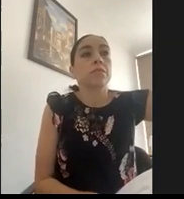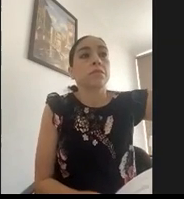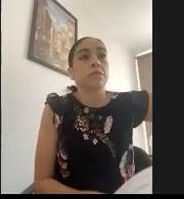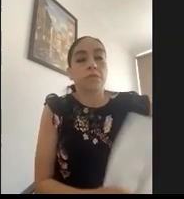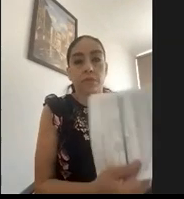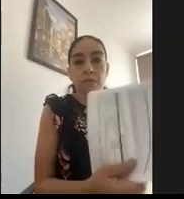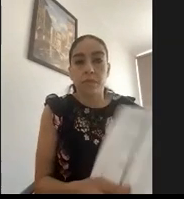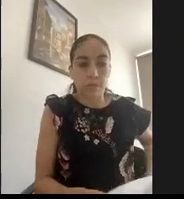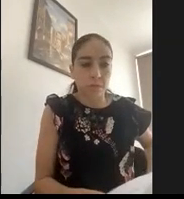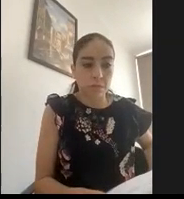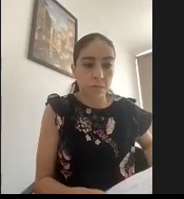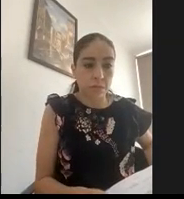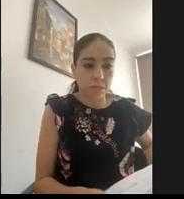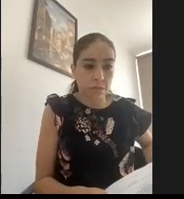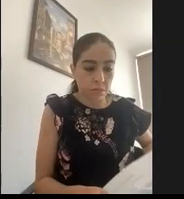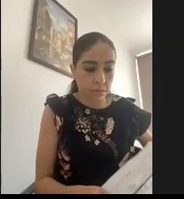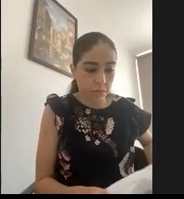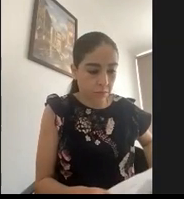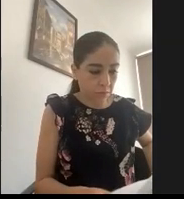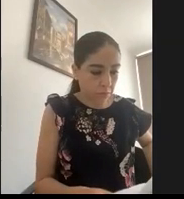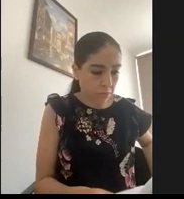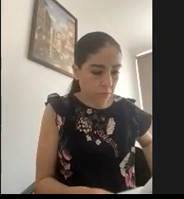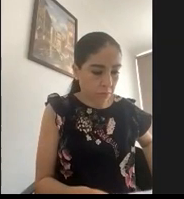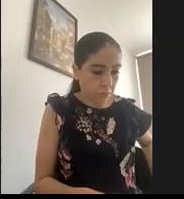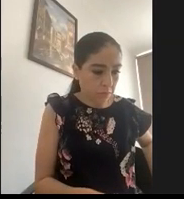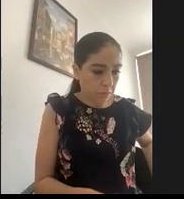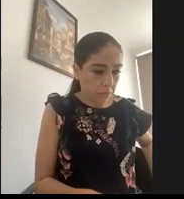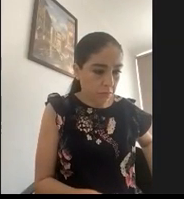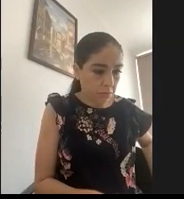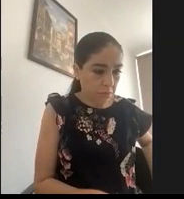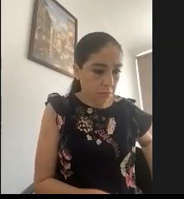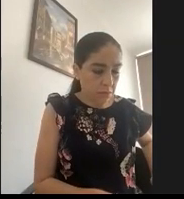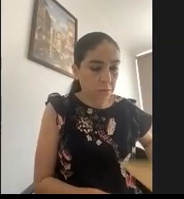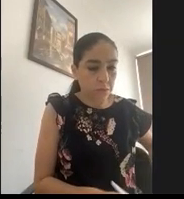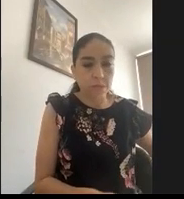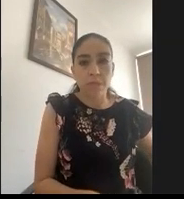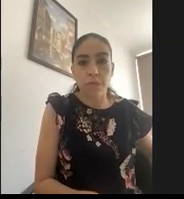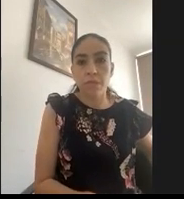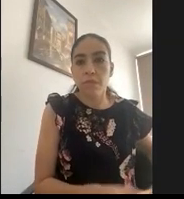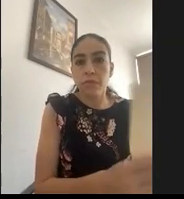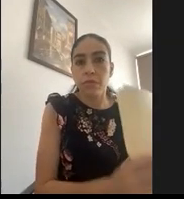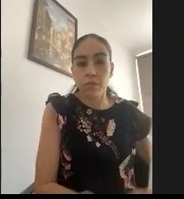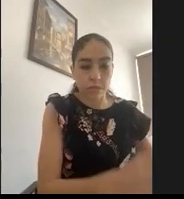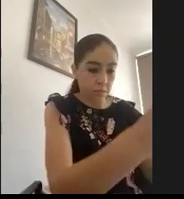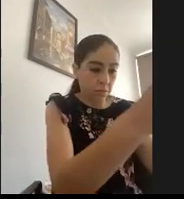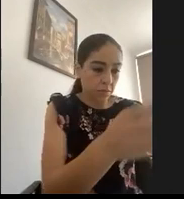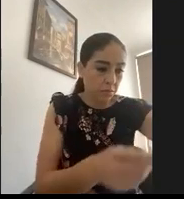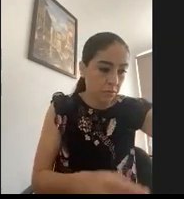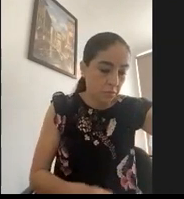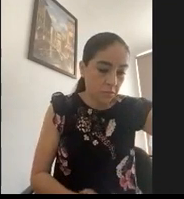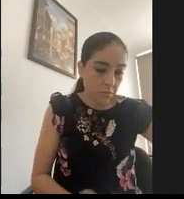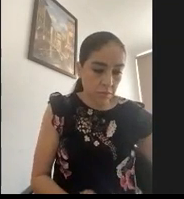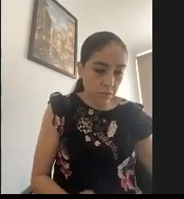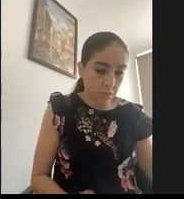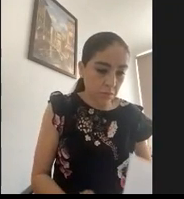los puntos específicos. Iniciamos en la cabecera, ejecutamos en tal territorio llamado Delegación